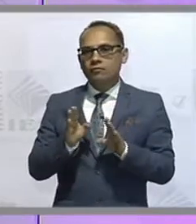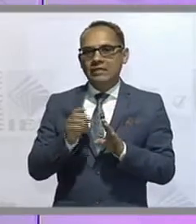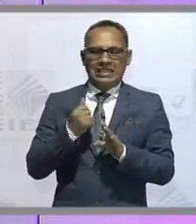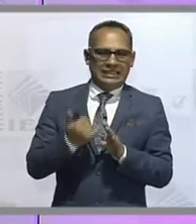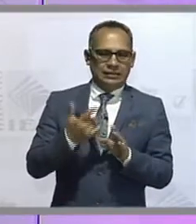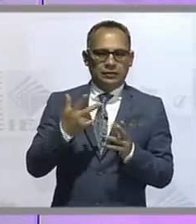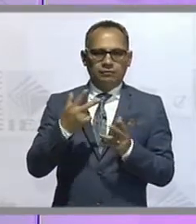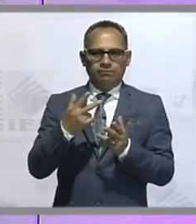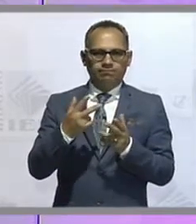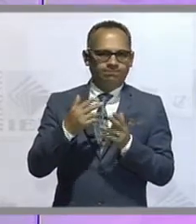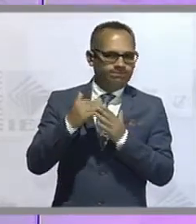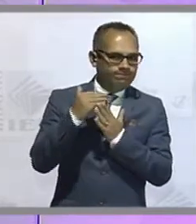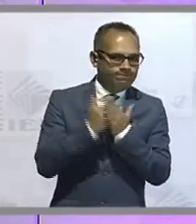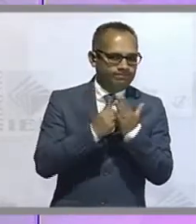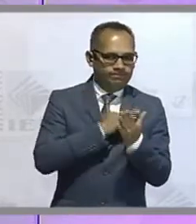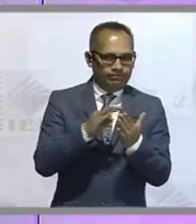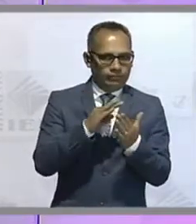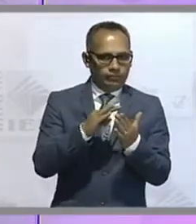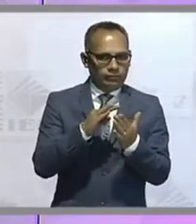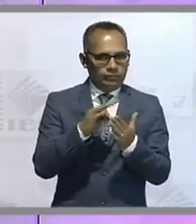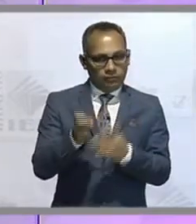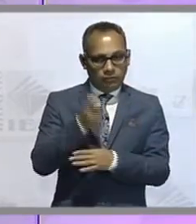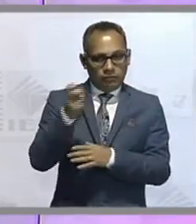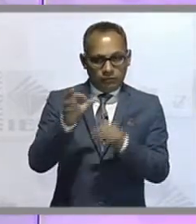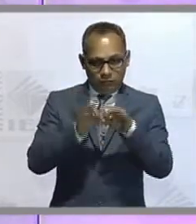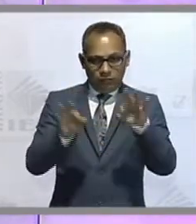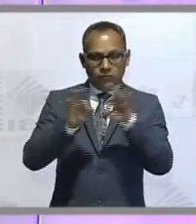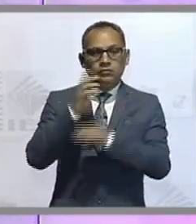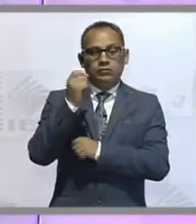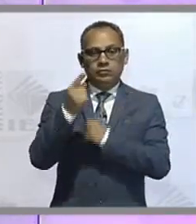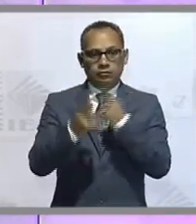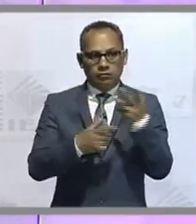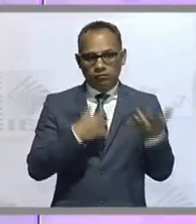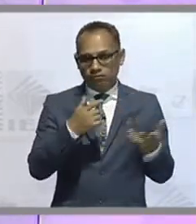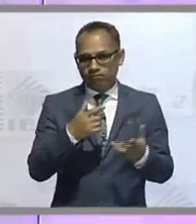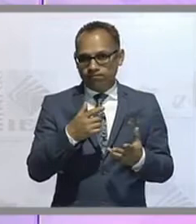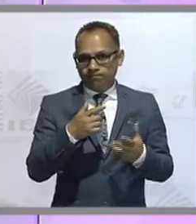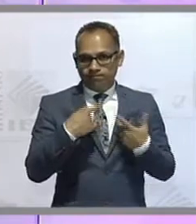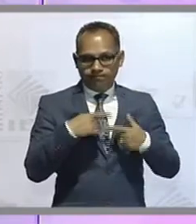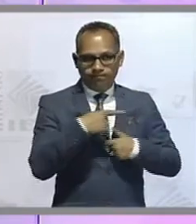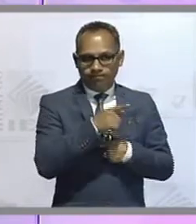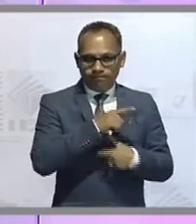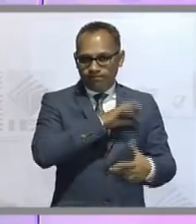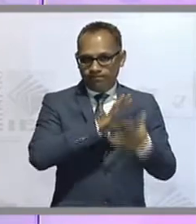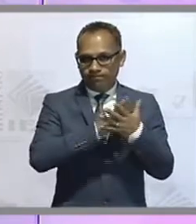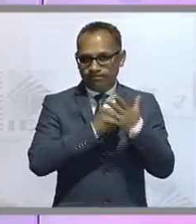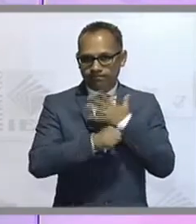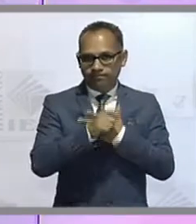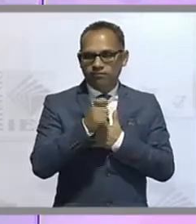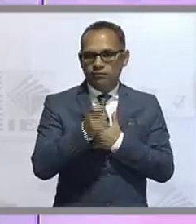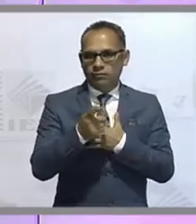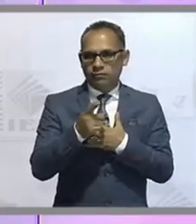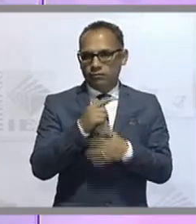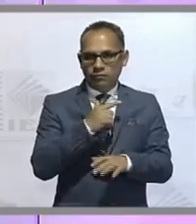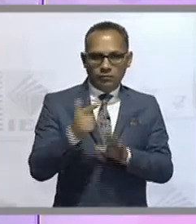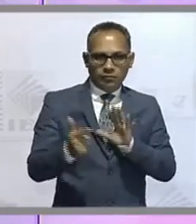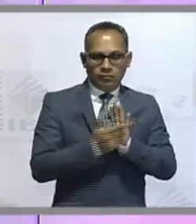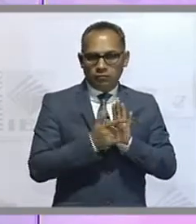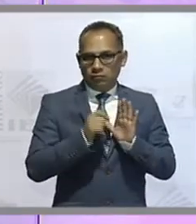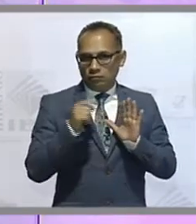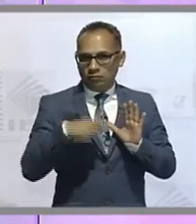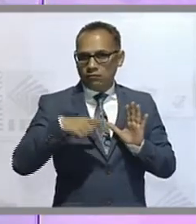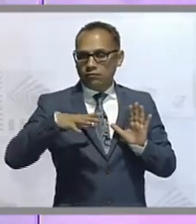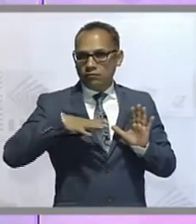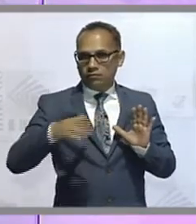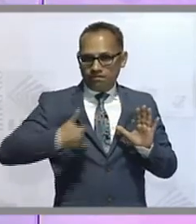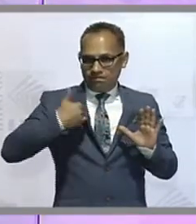la ley tutelar para menores infractores del estado hidalgo se debe de actualizar y se debe de analizar la ley de justicia para adolescentes algo